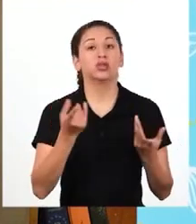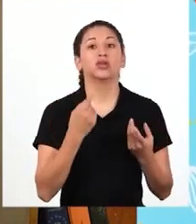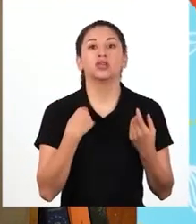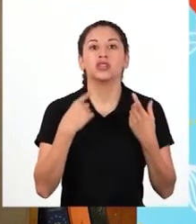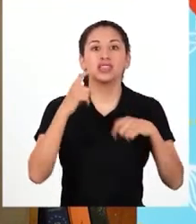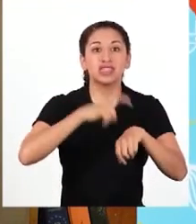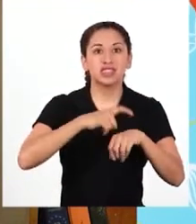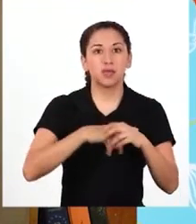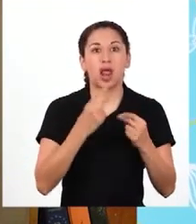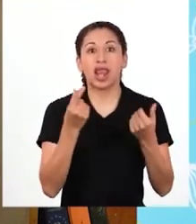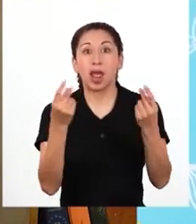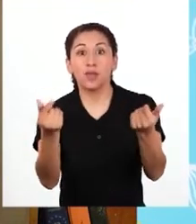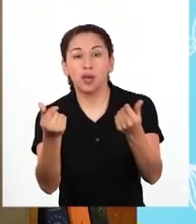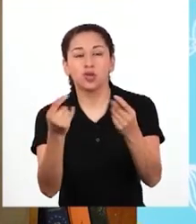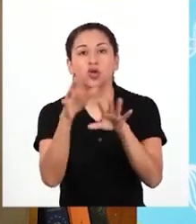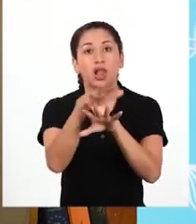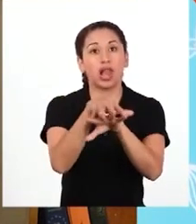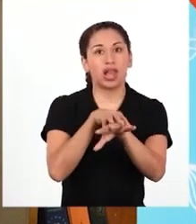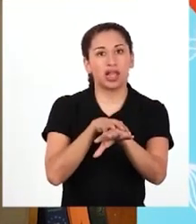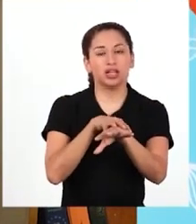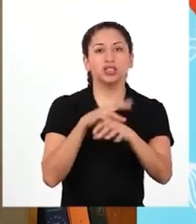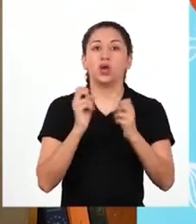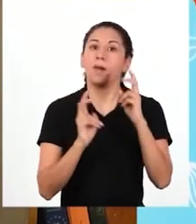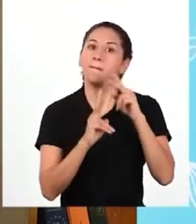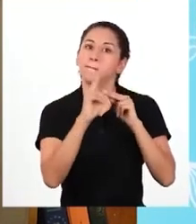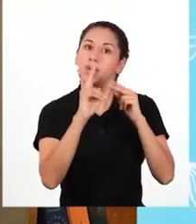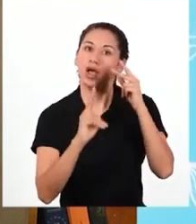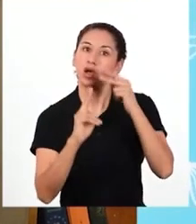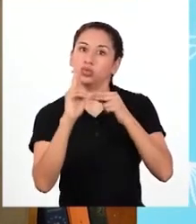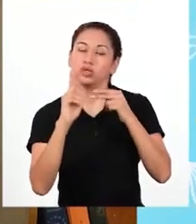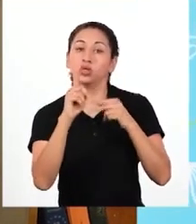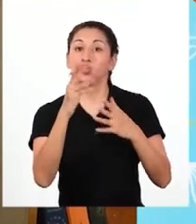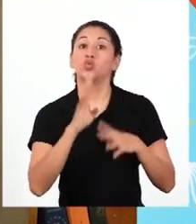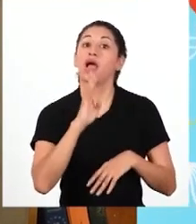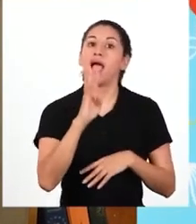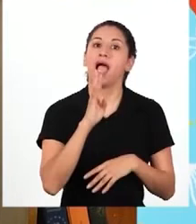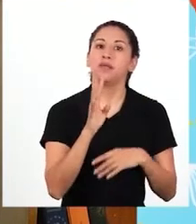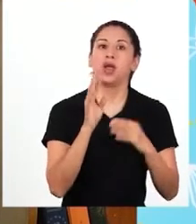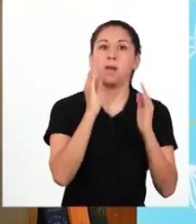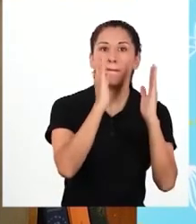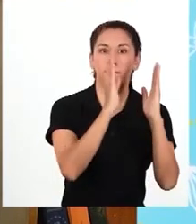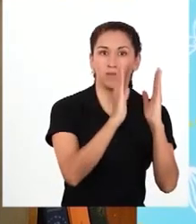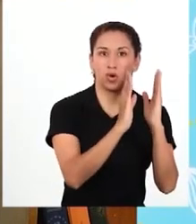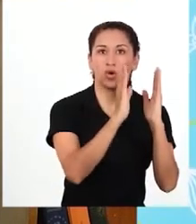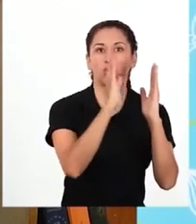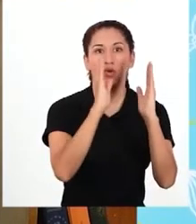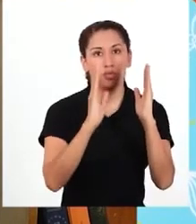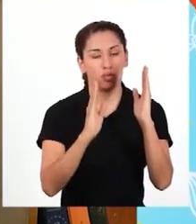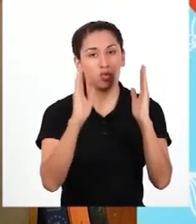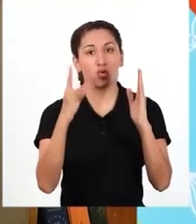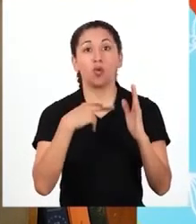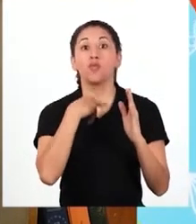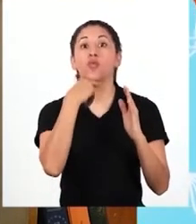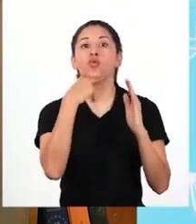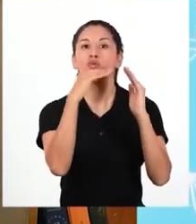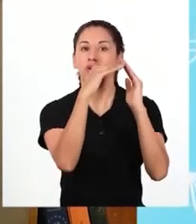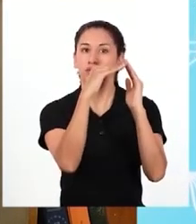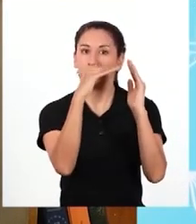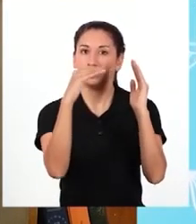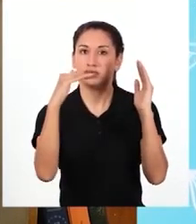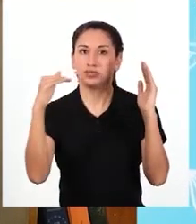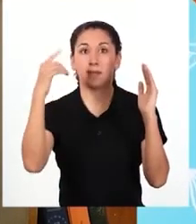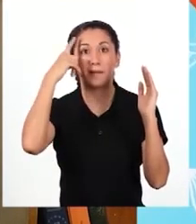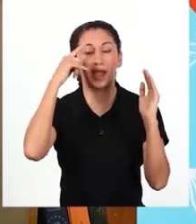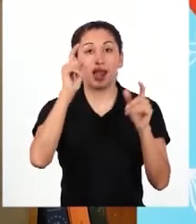pausas. Deben hablar de manera pausada y con un volumen suficiente para que sean escuchados por todo